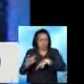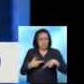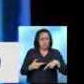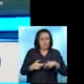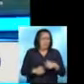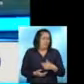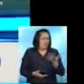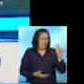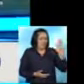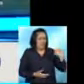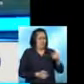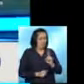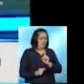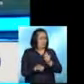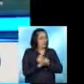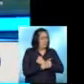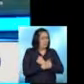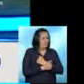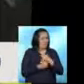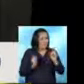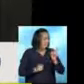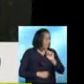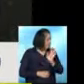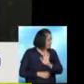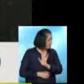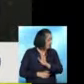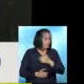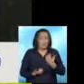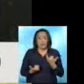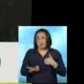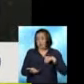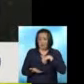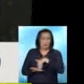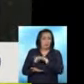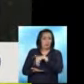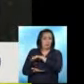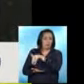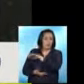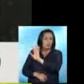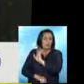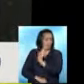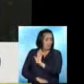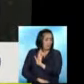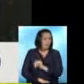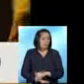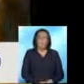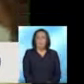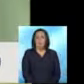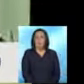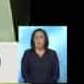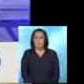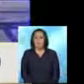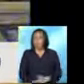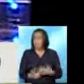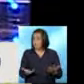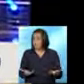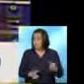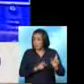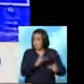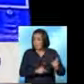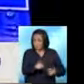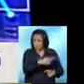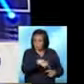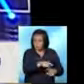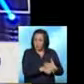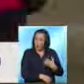Si no supiste amar, ahora te puedes marchar. Pronto los fanáticos